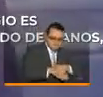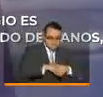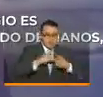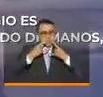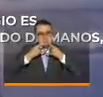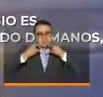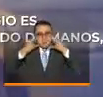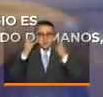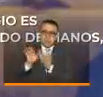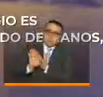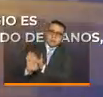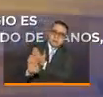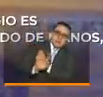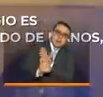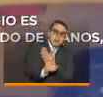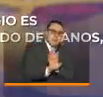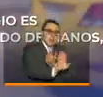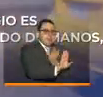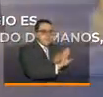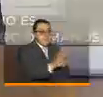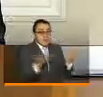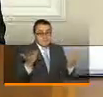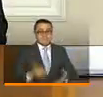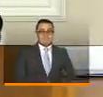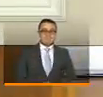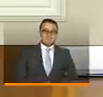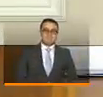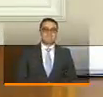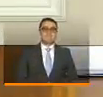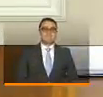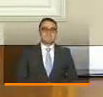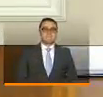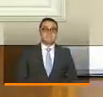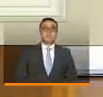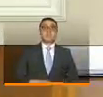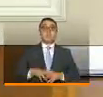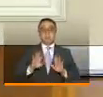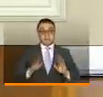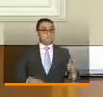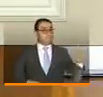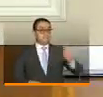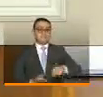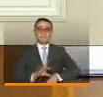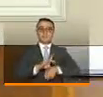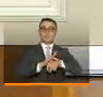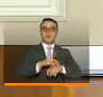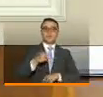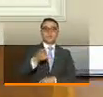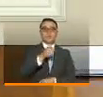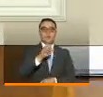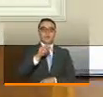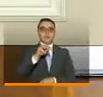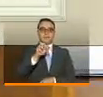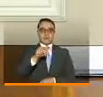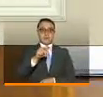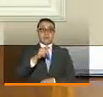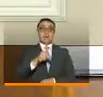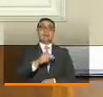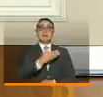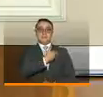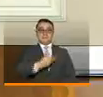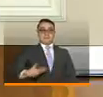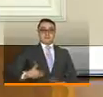tapabocas y distanciamiento físico. Bueno, y también está con nosotros el doctor Germán Esguerra, presidente de la Academia